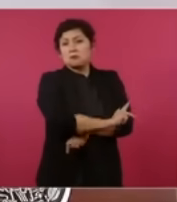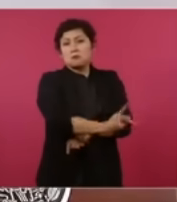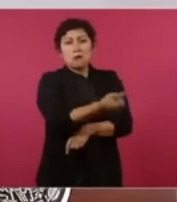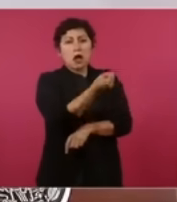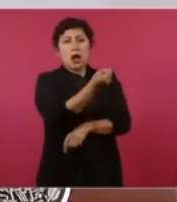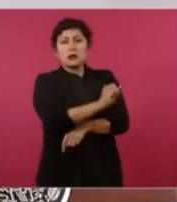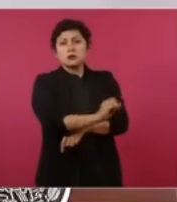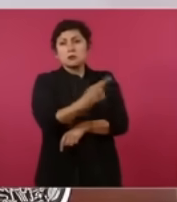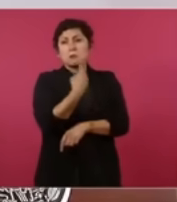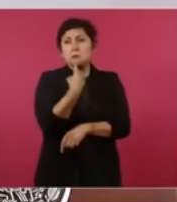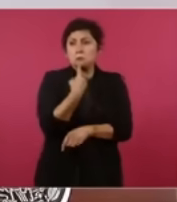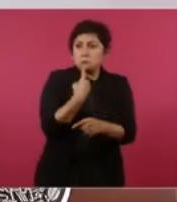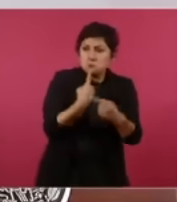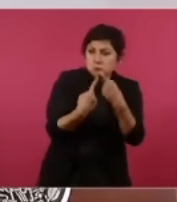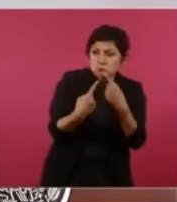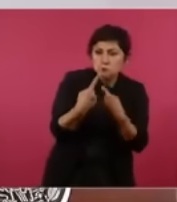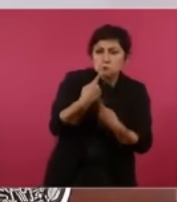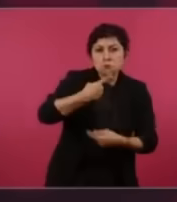hasta